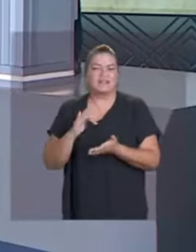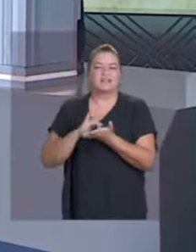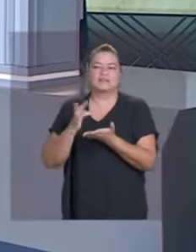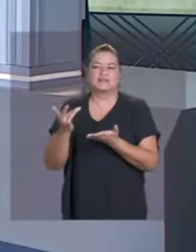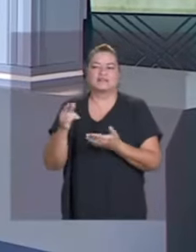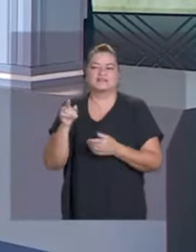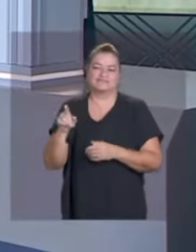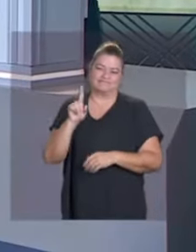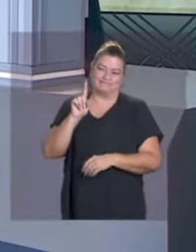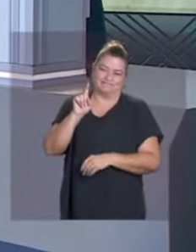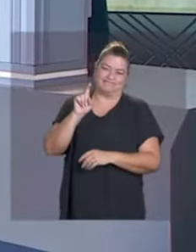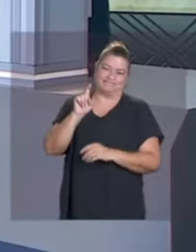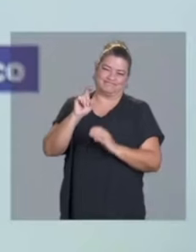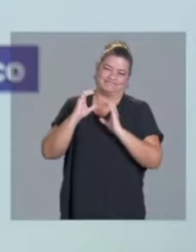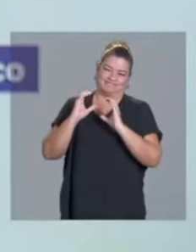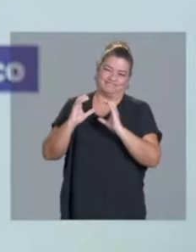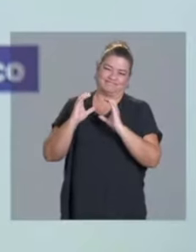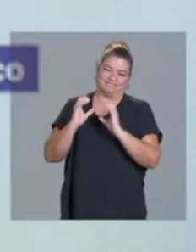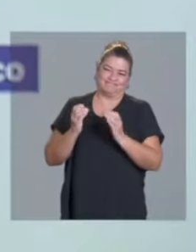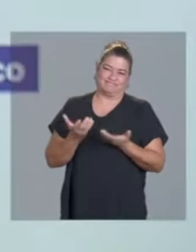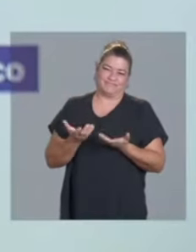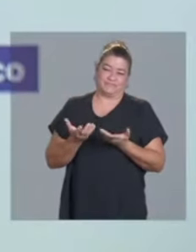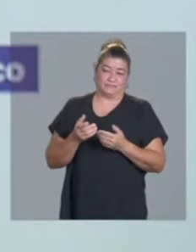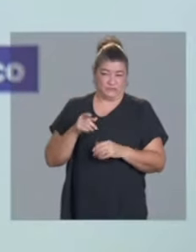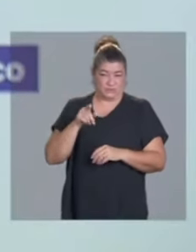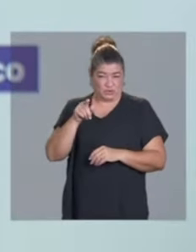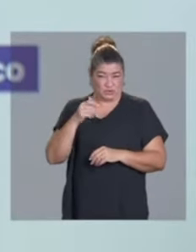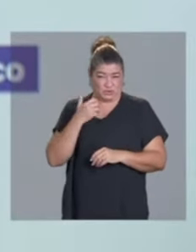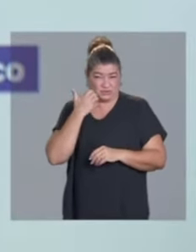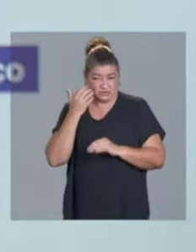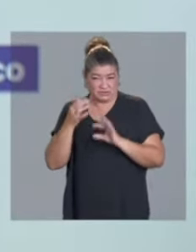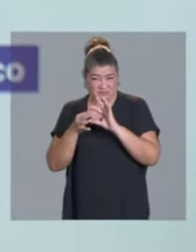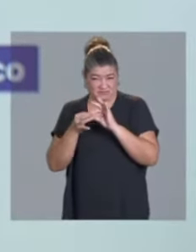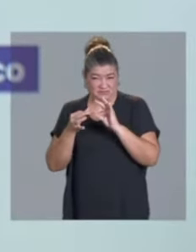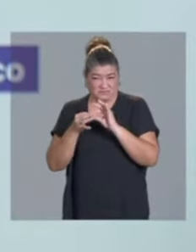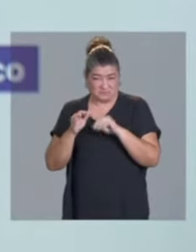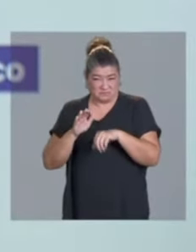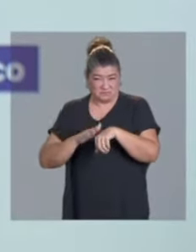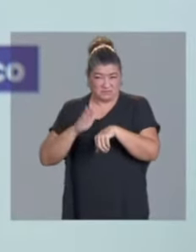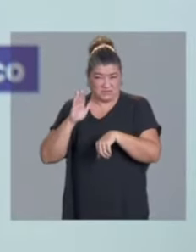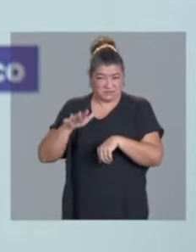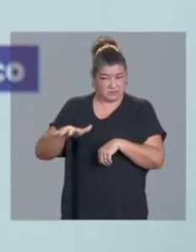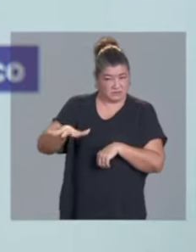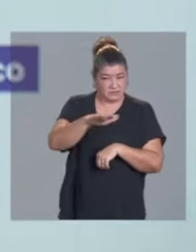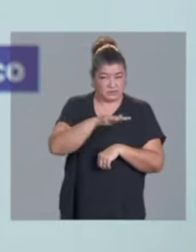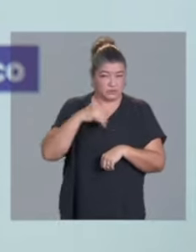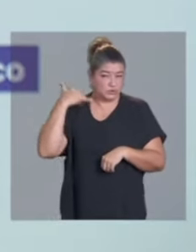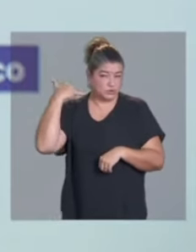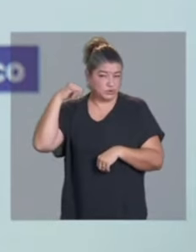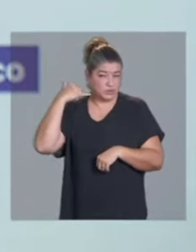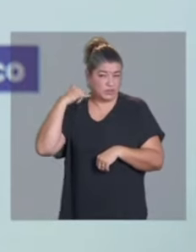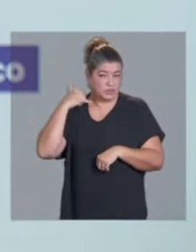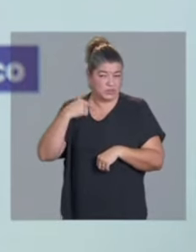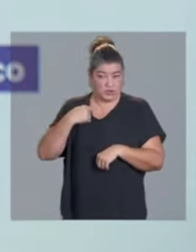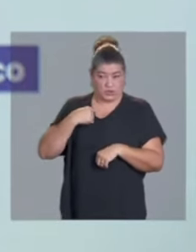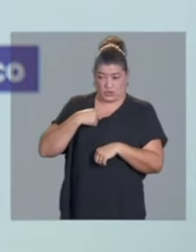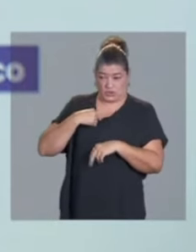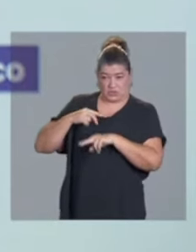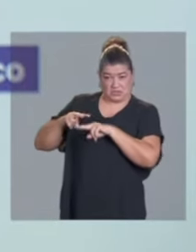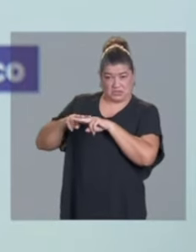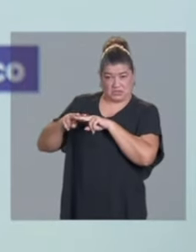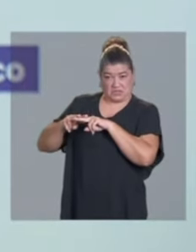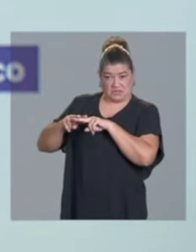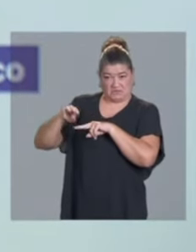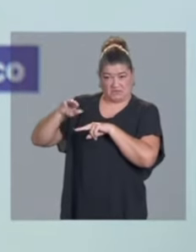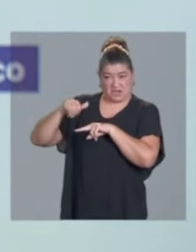Le aclaro a los habitantes de la península de Yucatán, no estoy en contra del Tren Maya. De lo que estoy en